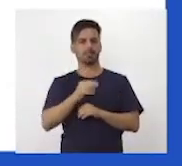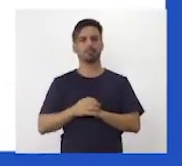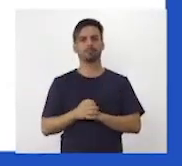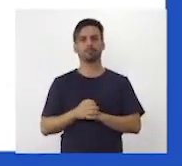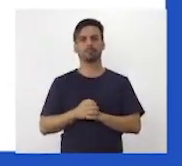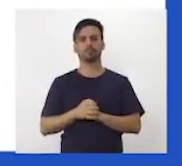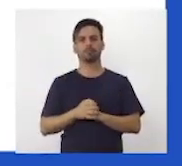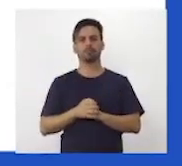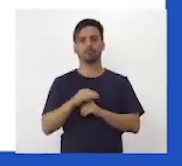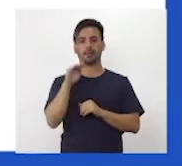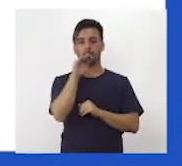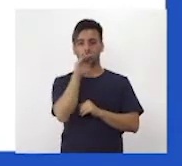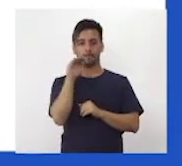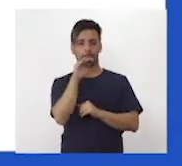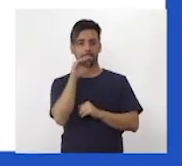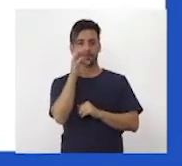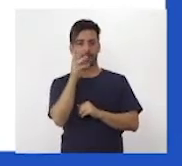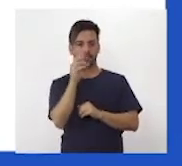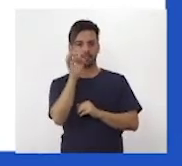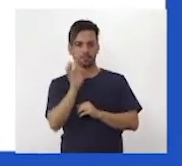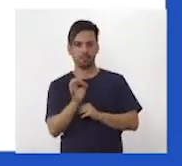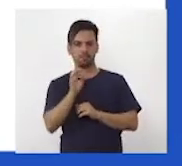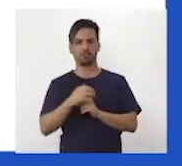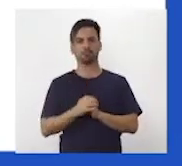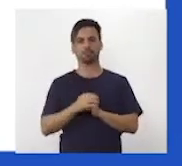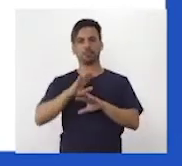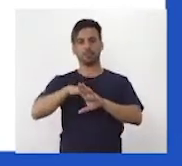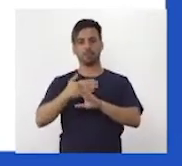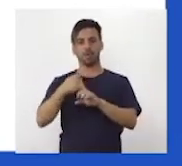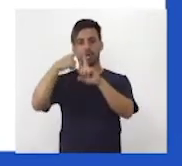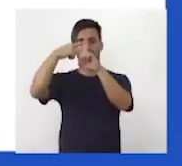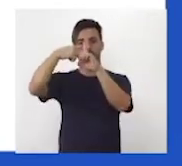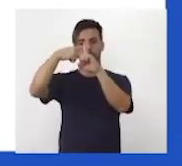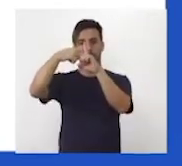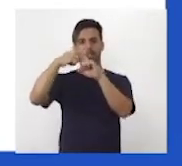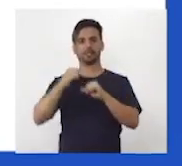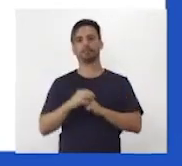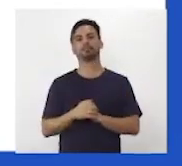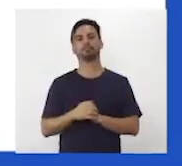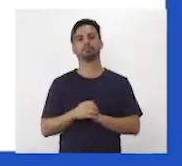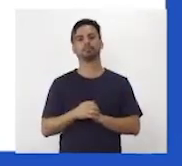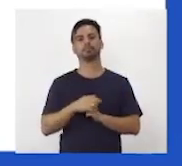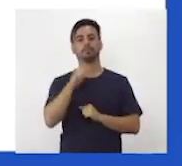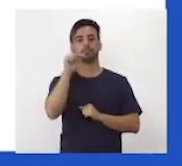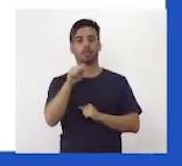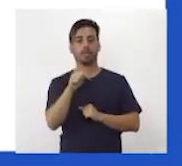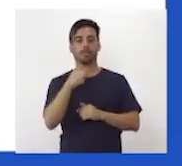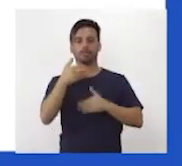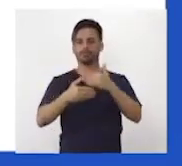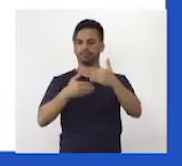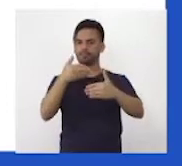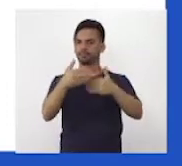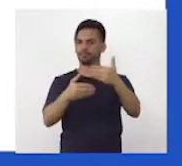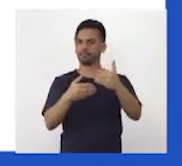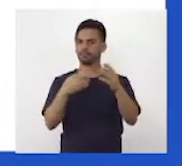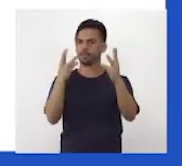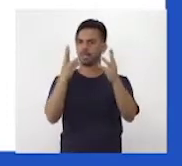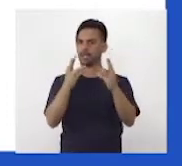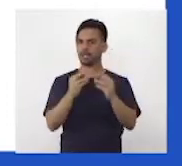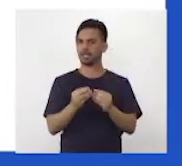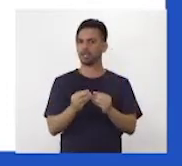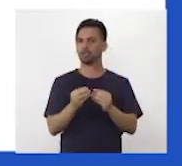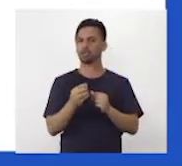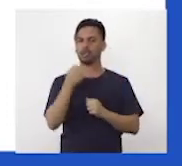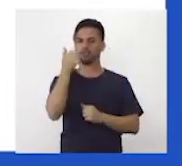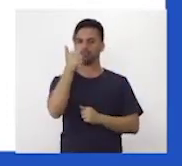base. Mantienes la base y adicionas los exponentes. De esta manera vas a poder proceder y